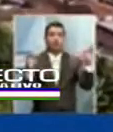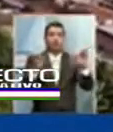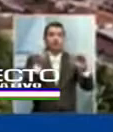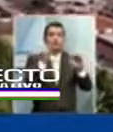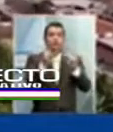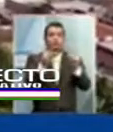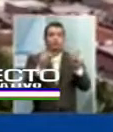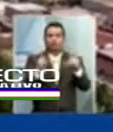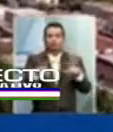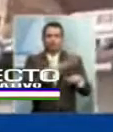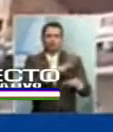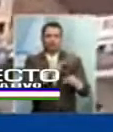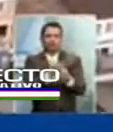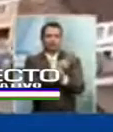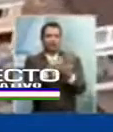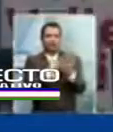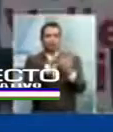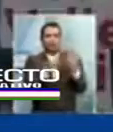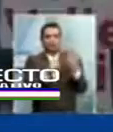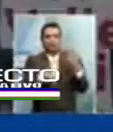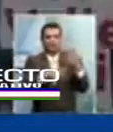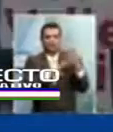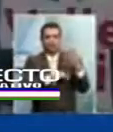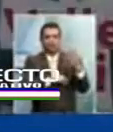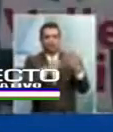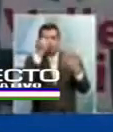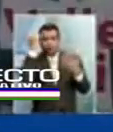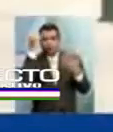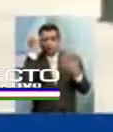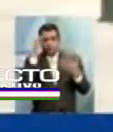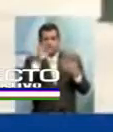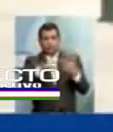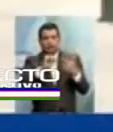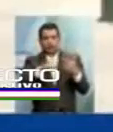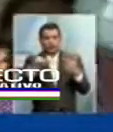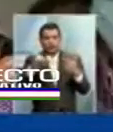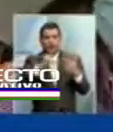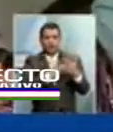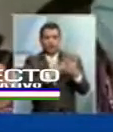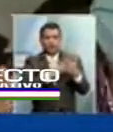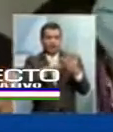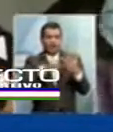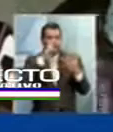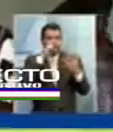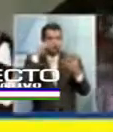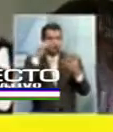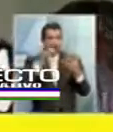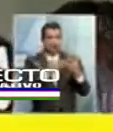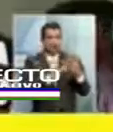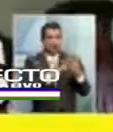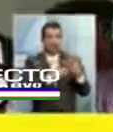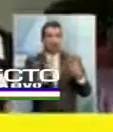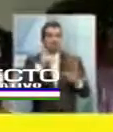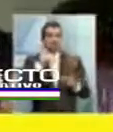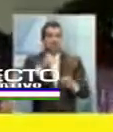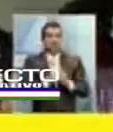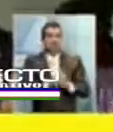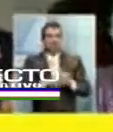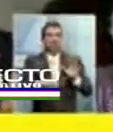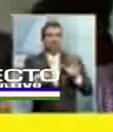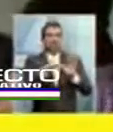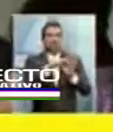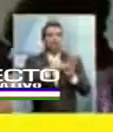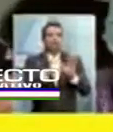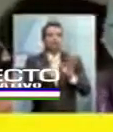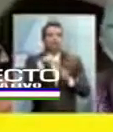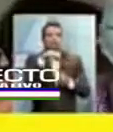marcha al menos 5 revocatorias, entre ellas las de los alcaldes de Cali, Jamundí y Candelaria. El Código Electoral, que una vez termine la revisión